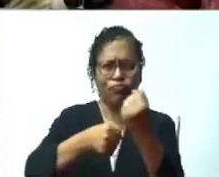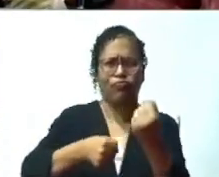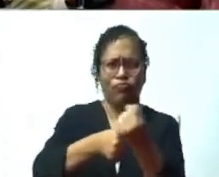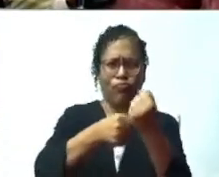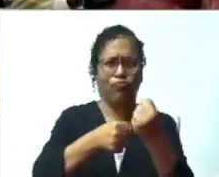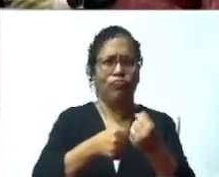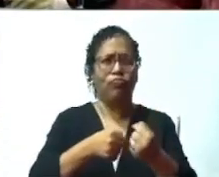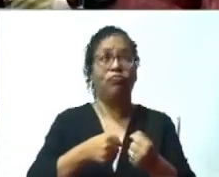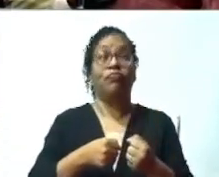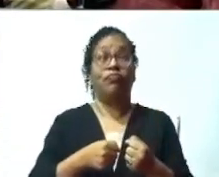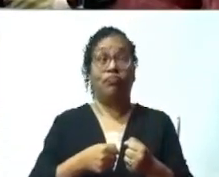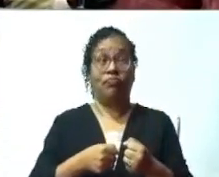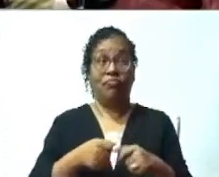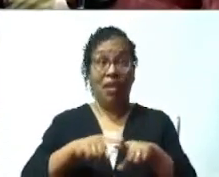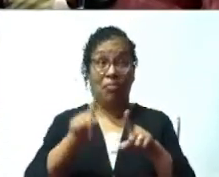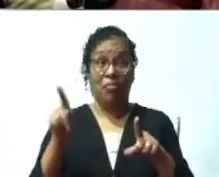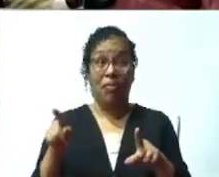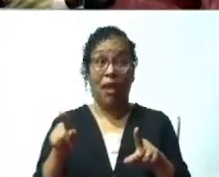película, no,